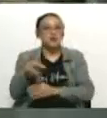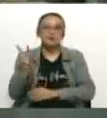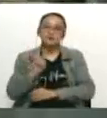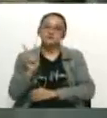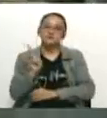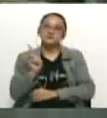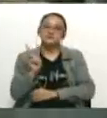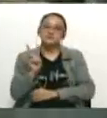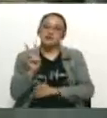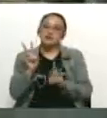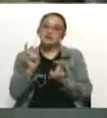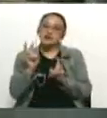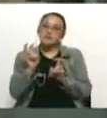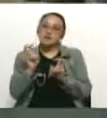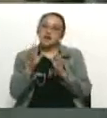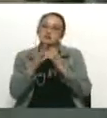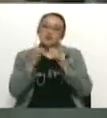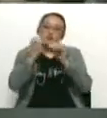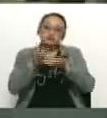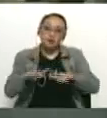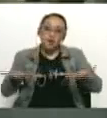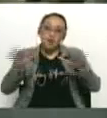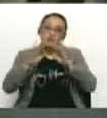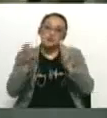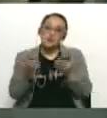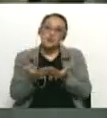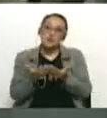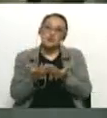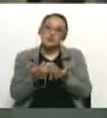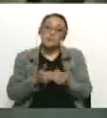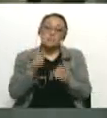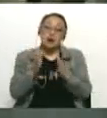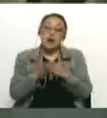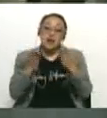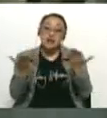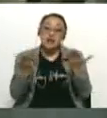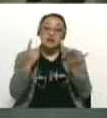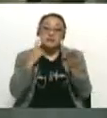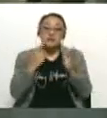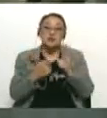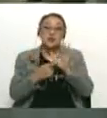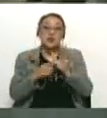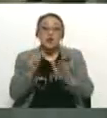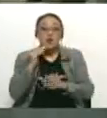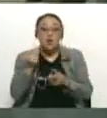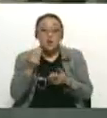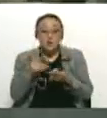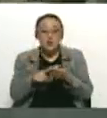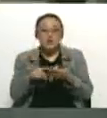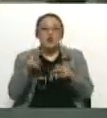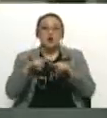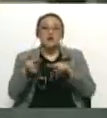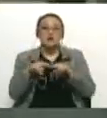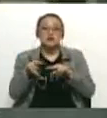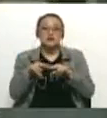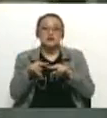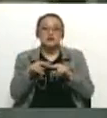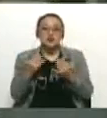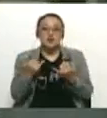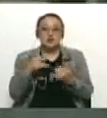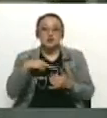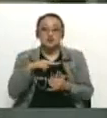en las letras a todos los rincones. Mientras más libros estén al alcance, sobre todo de los jóvenes, de los niños, nosotros